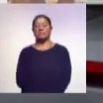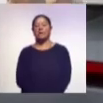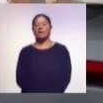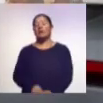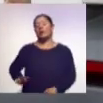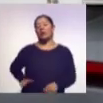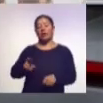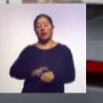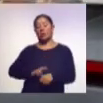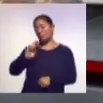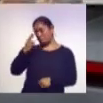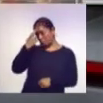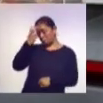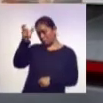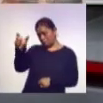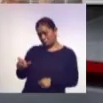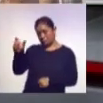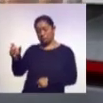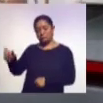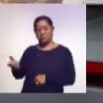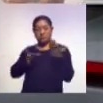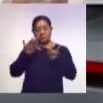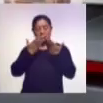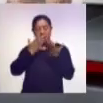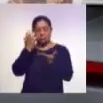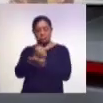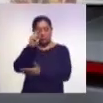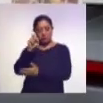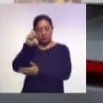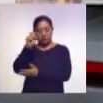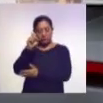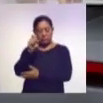Reconoce gobernador Marco Mena a estudiantes ganadores de la beca Los Mejores Mil.